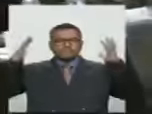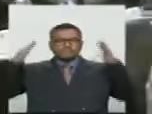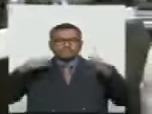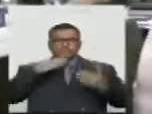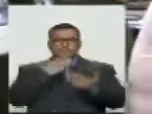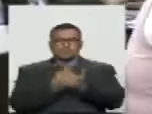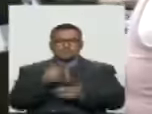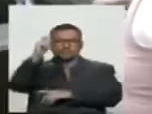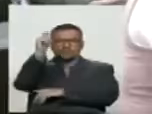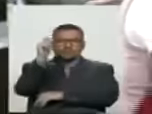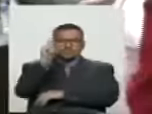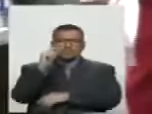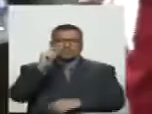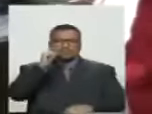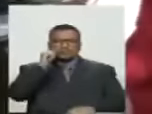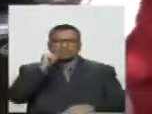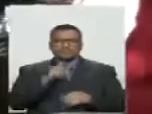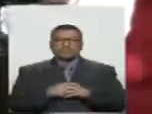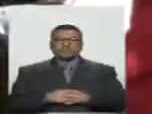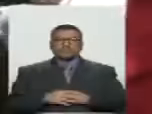Gracias, diputado.